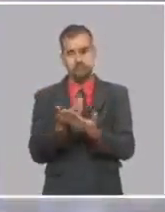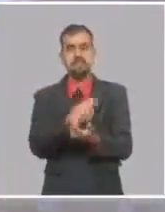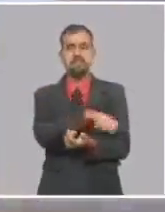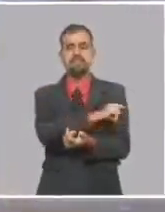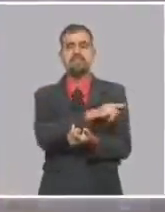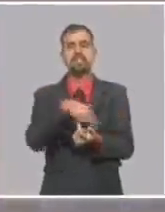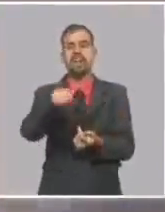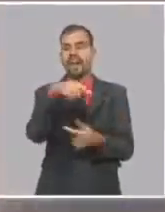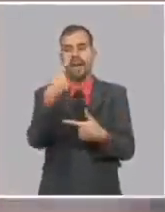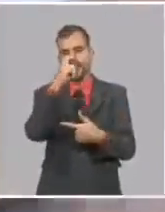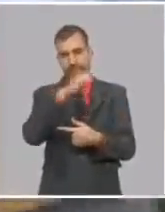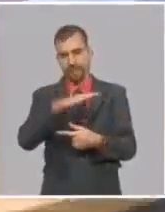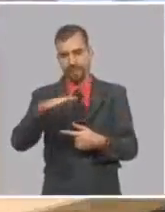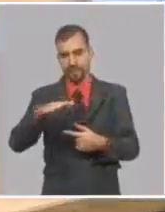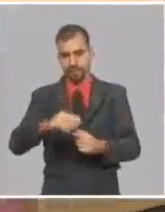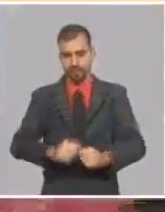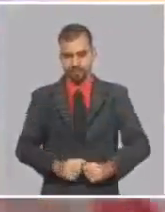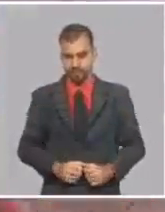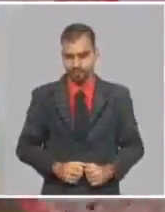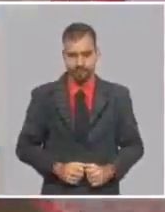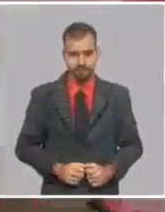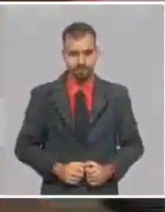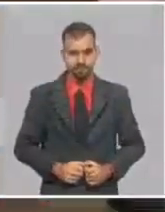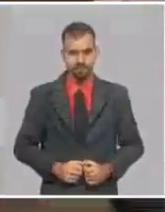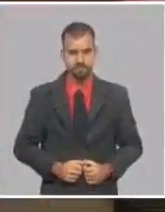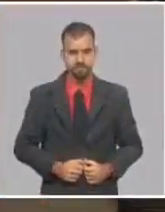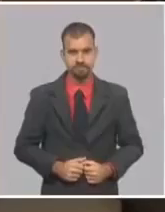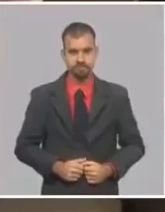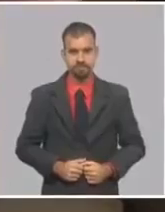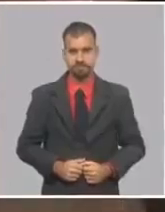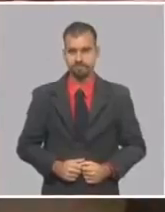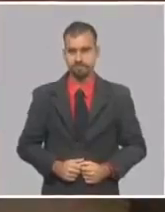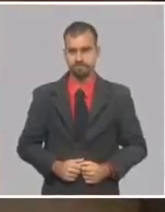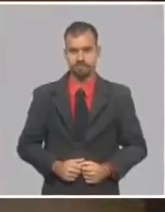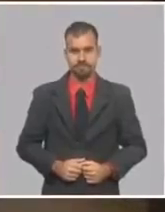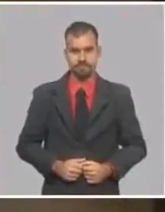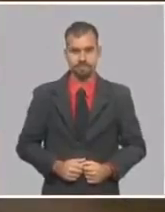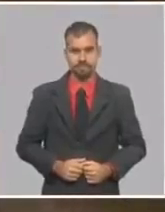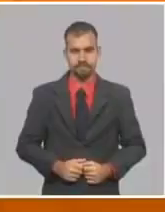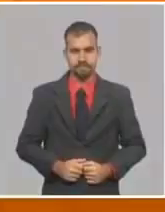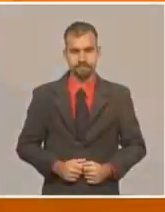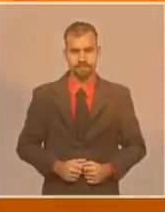población pediátrica. Gisela García Rivero, Sistema Informativo de la Televisión Cubana.